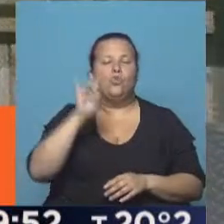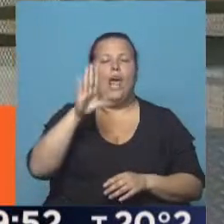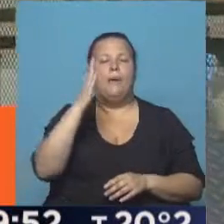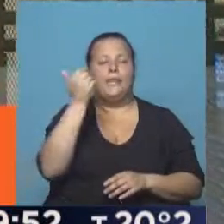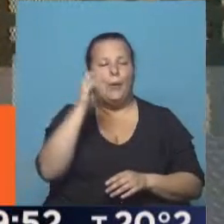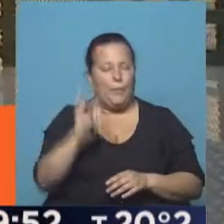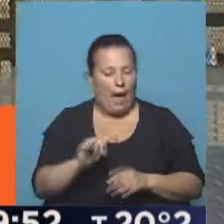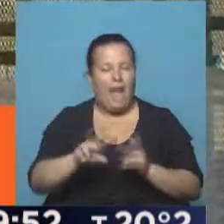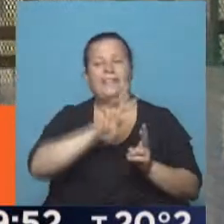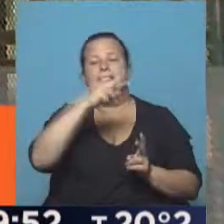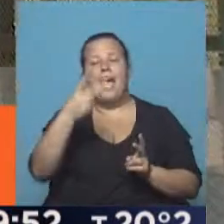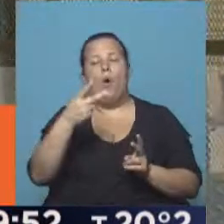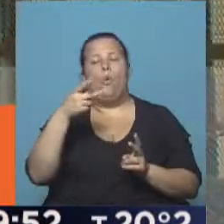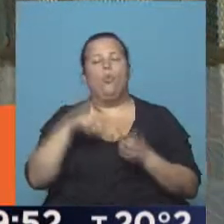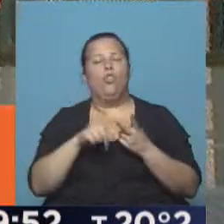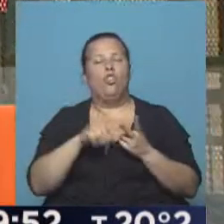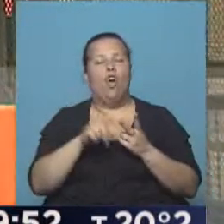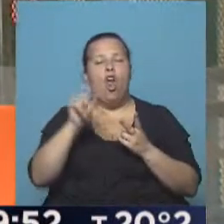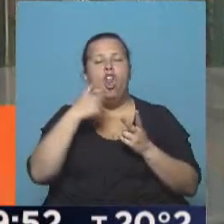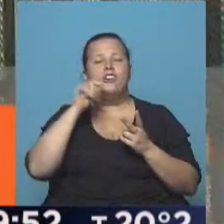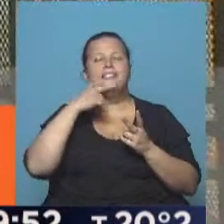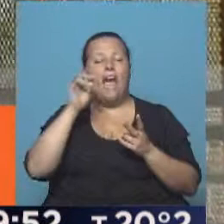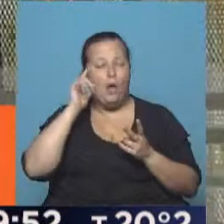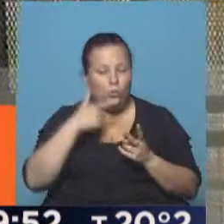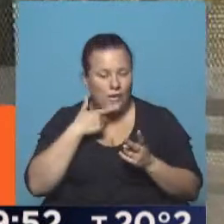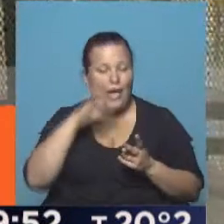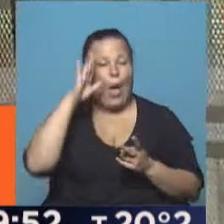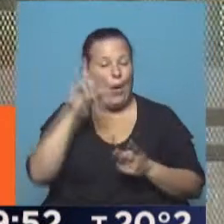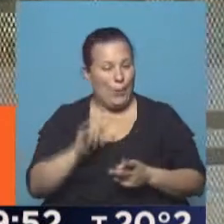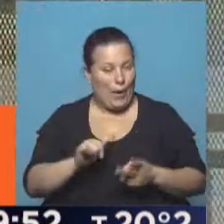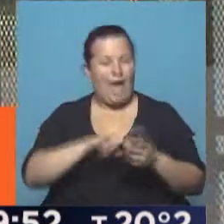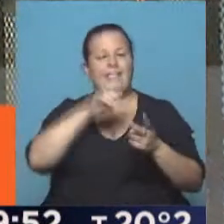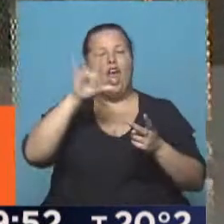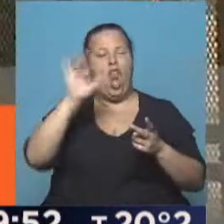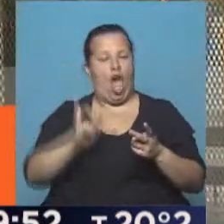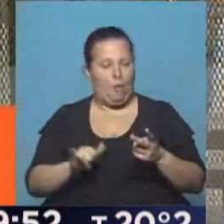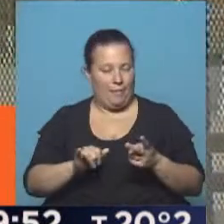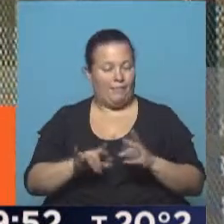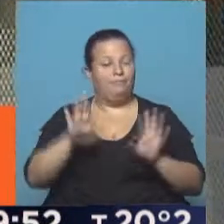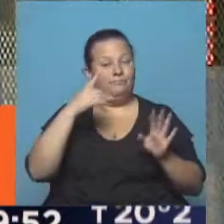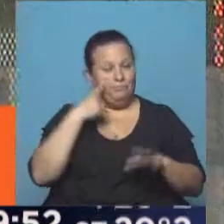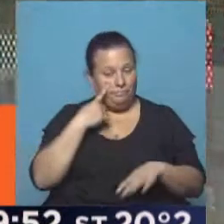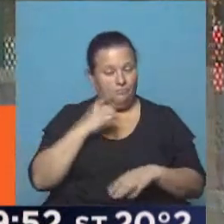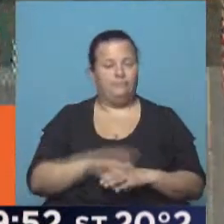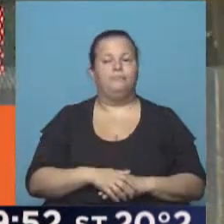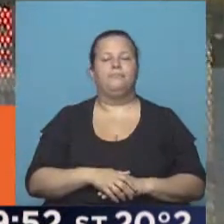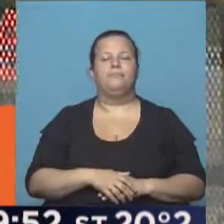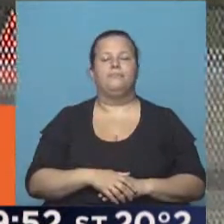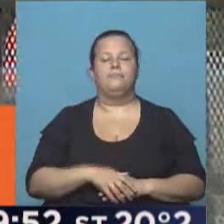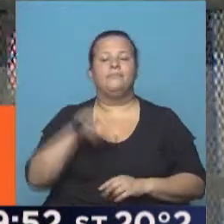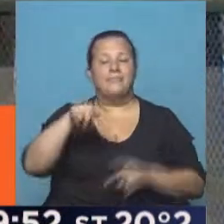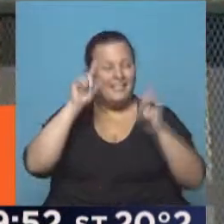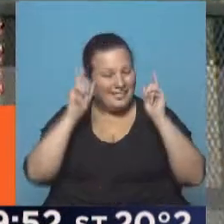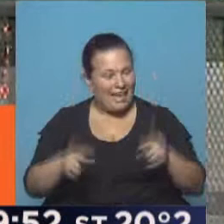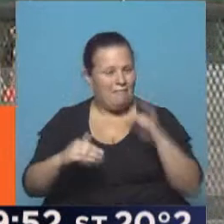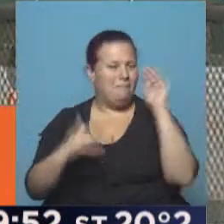vice en el segundo en los sauces lázaro báez y cristóbal lópez y atención porque esto también